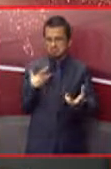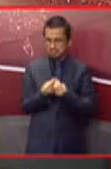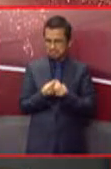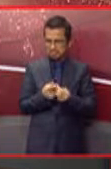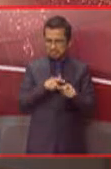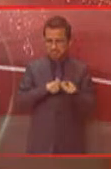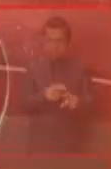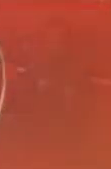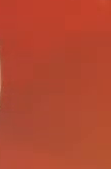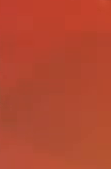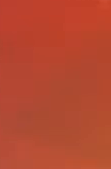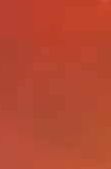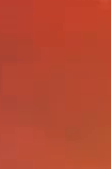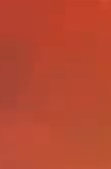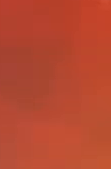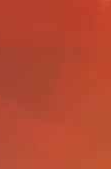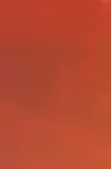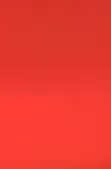comenzamos.